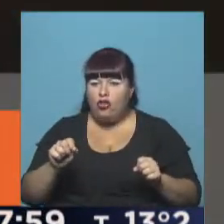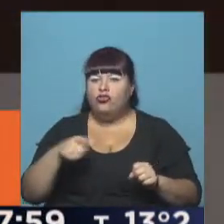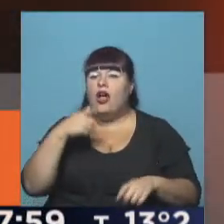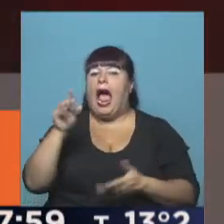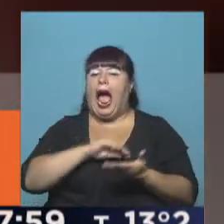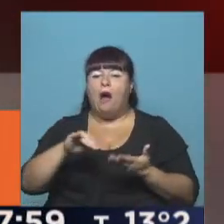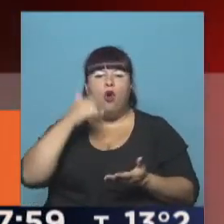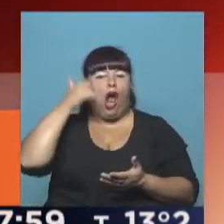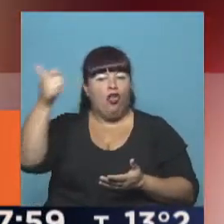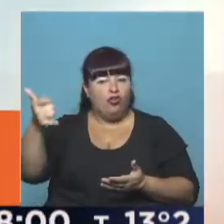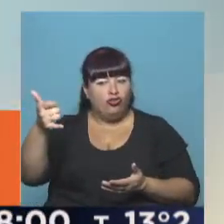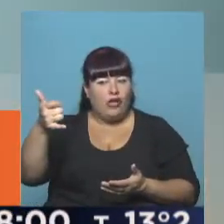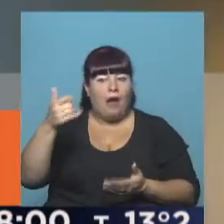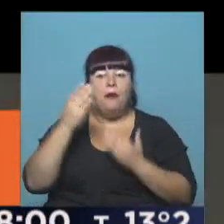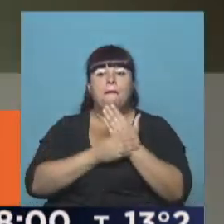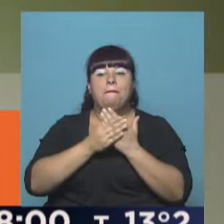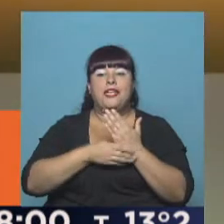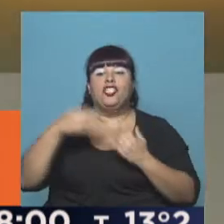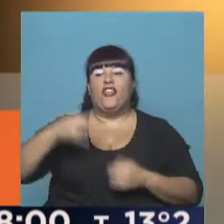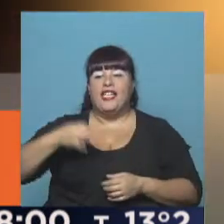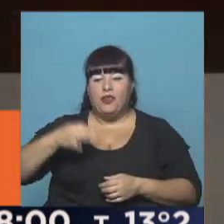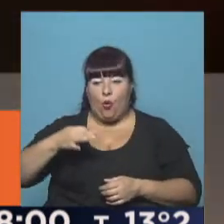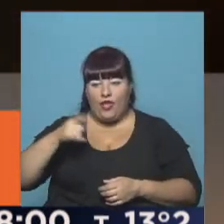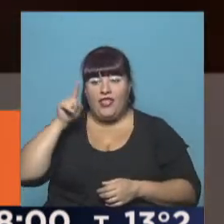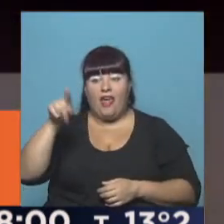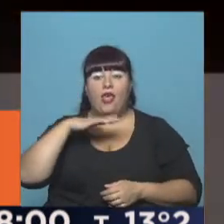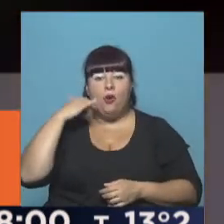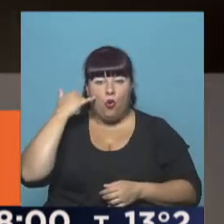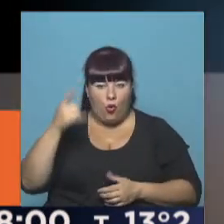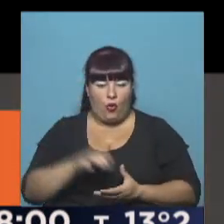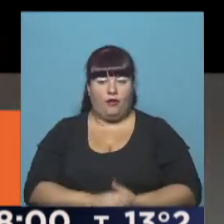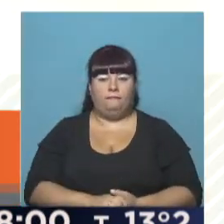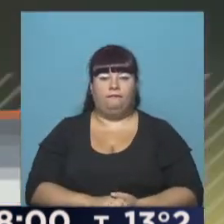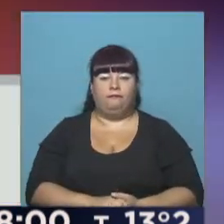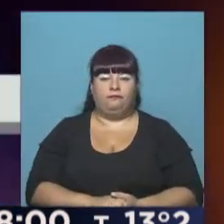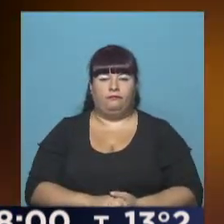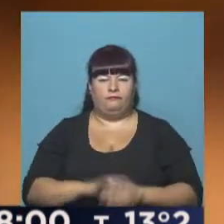letrado llamó al ministro de Seguridad de la provincia.